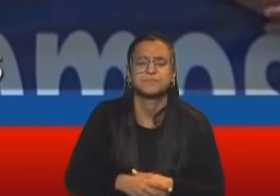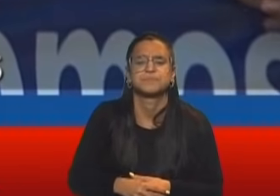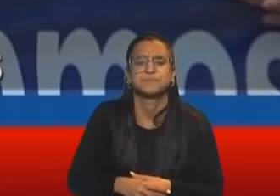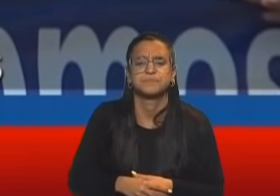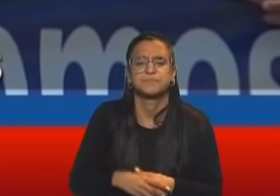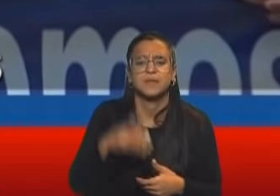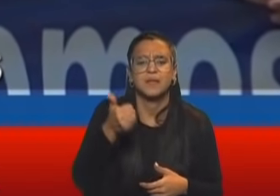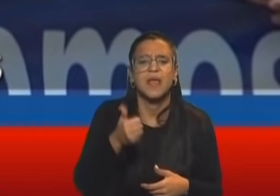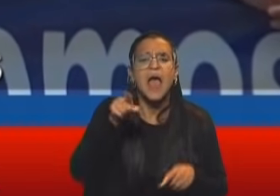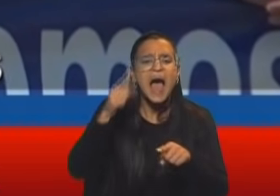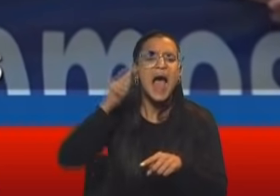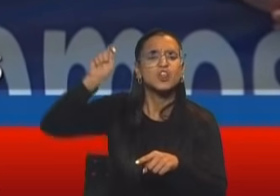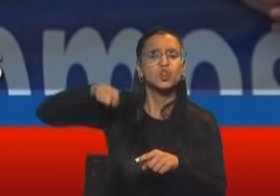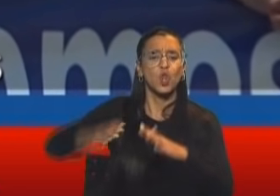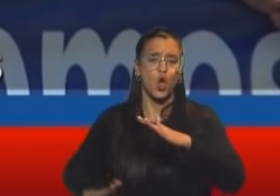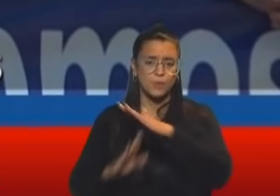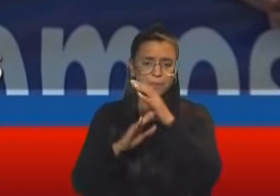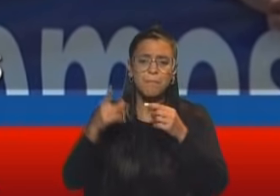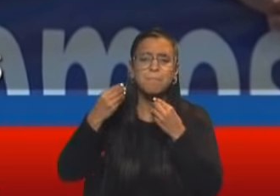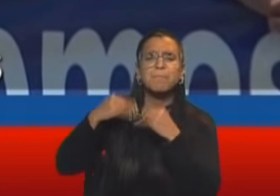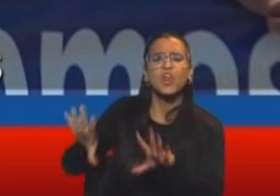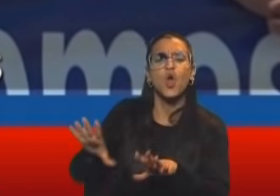específico do Supremo Tribunal Federal